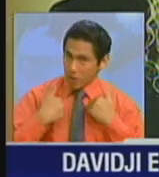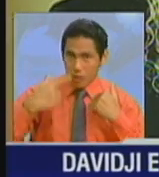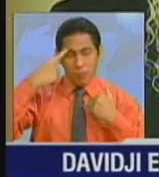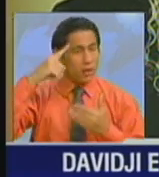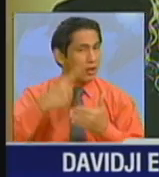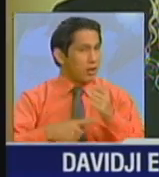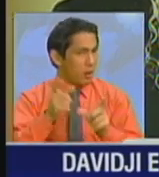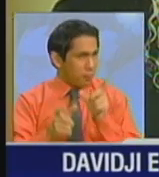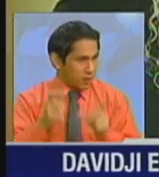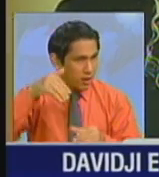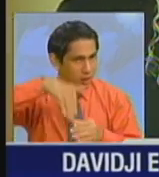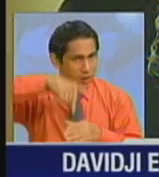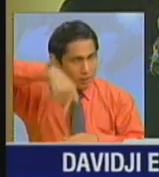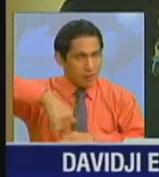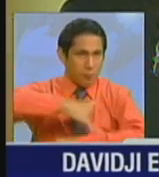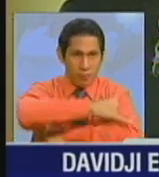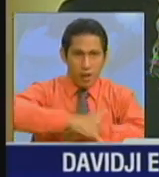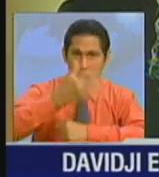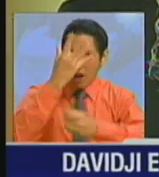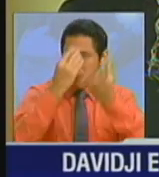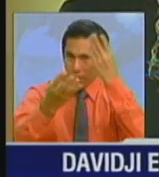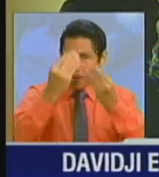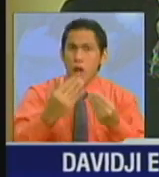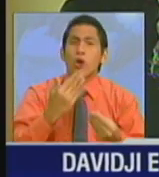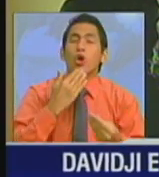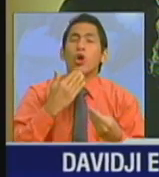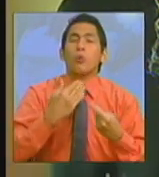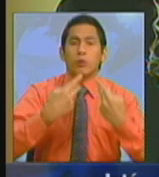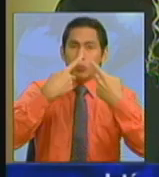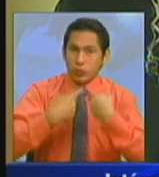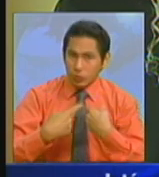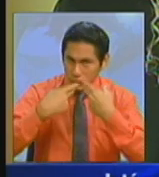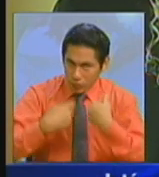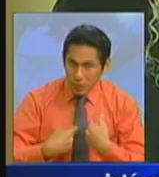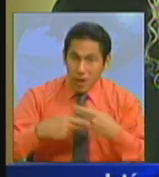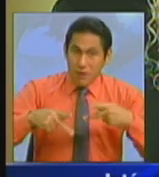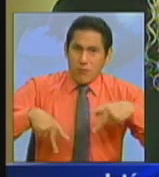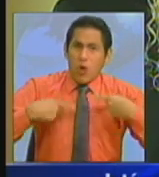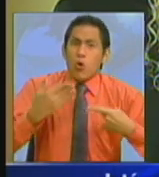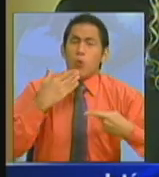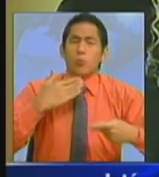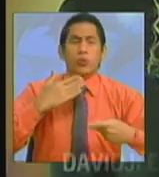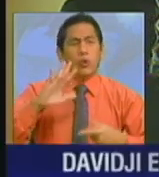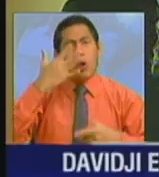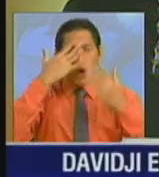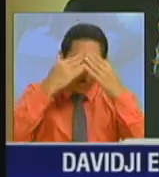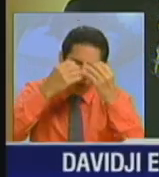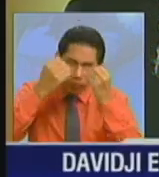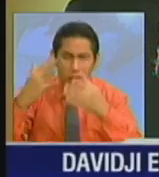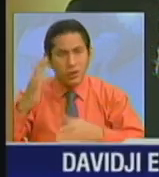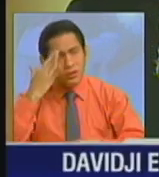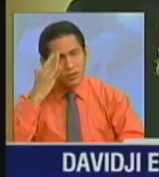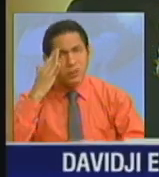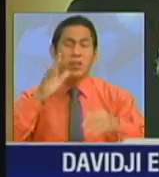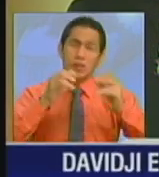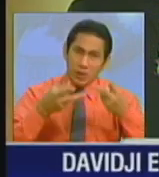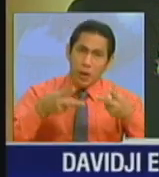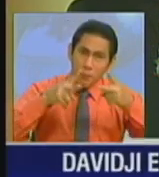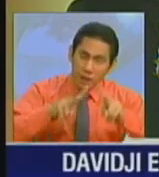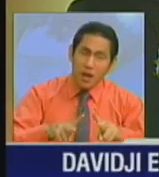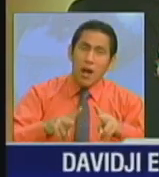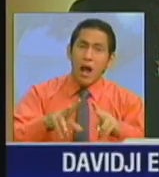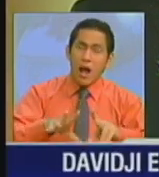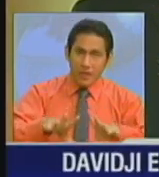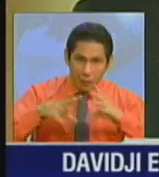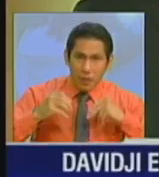la gente aquí en este país aprenda a lidiar con sus vidas tan ocupadas, con el estrés y con todo lo que les causa algún